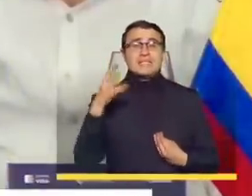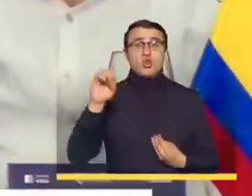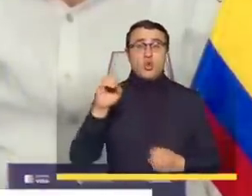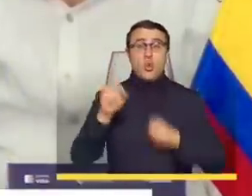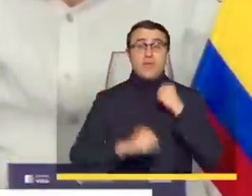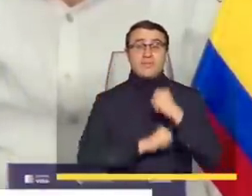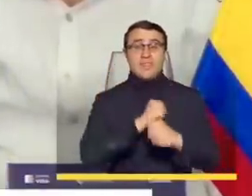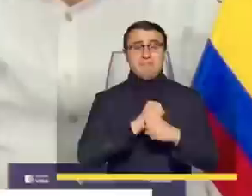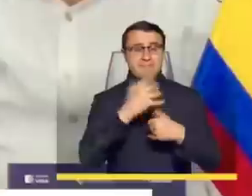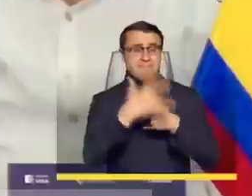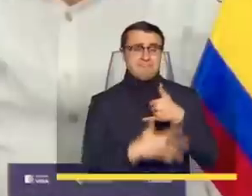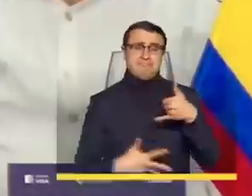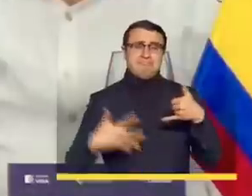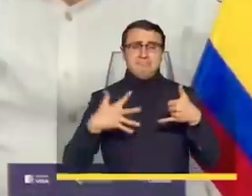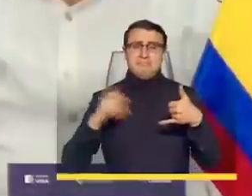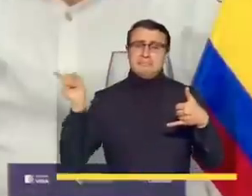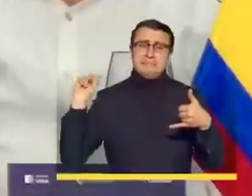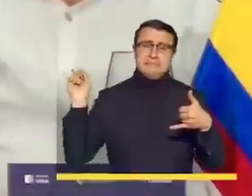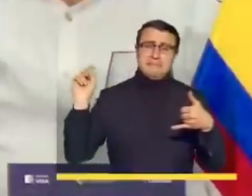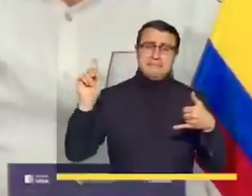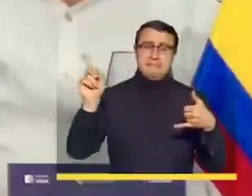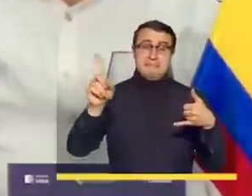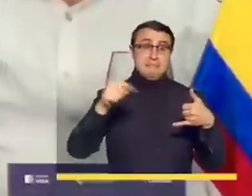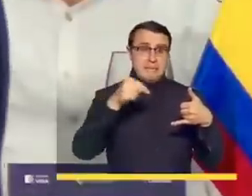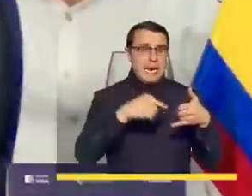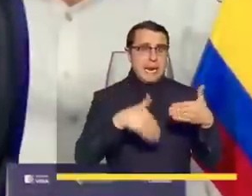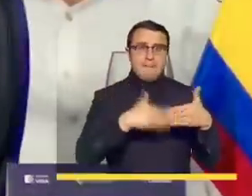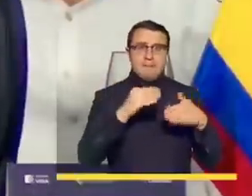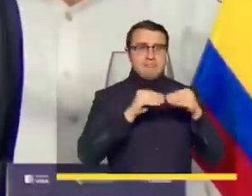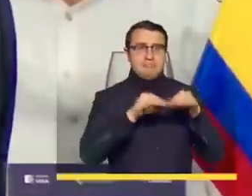caso de Colombia, que es por donde comienza este problema,